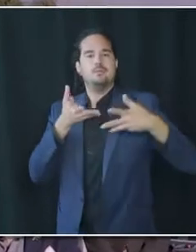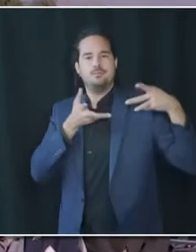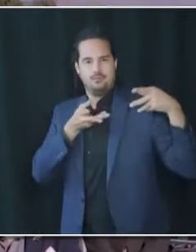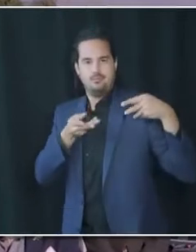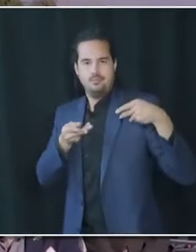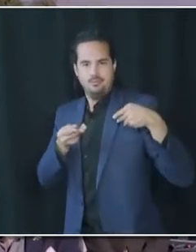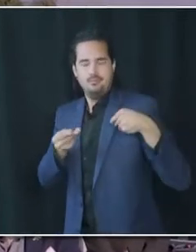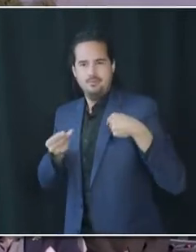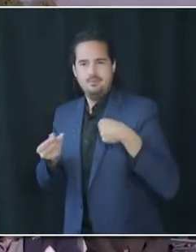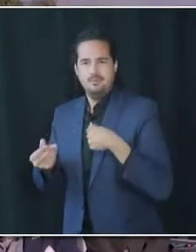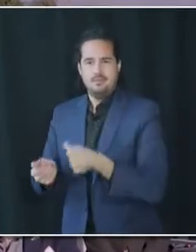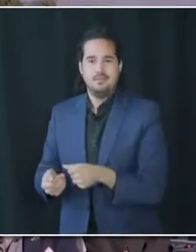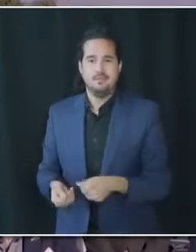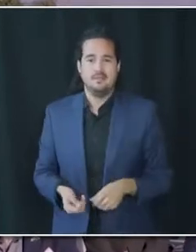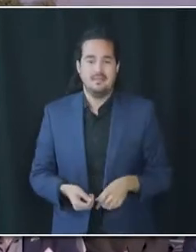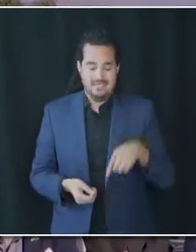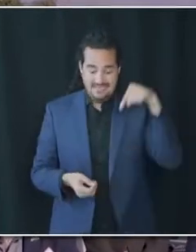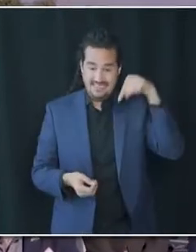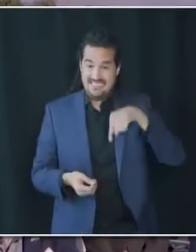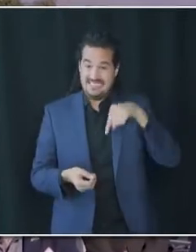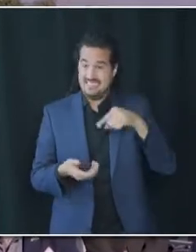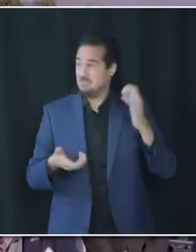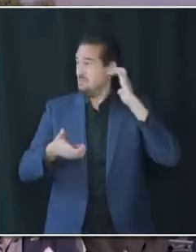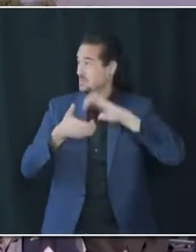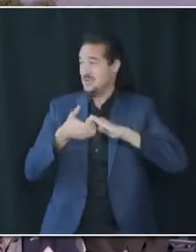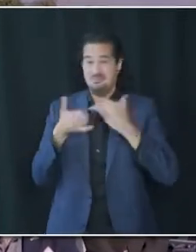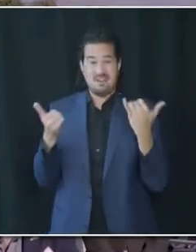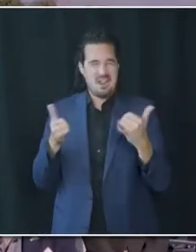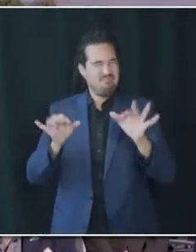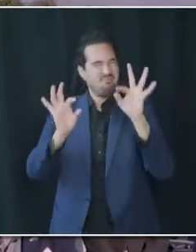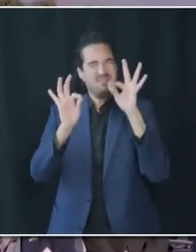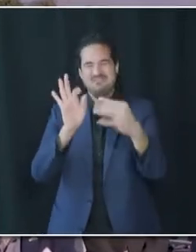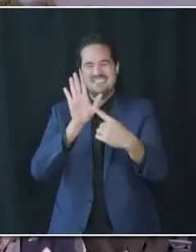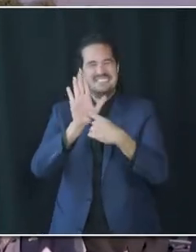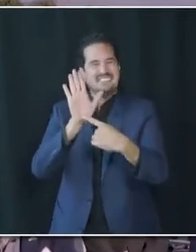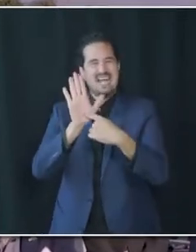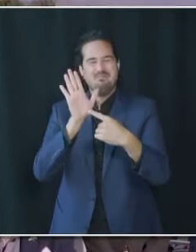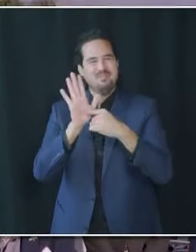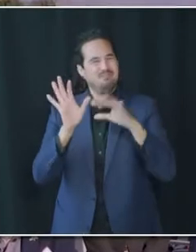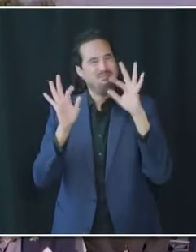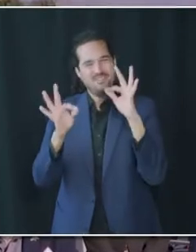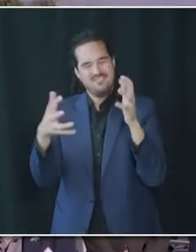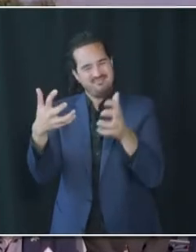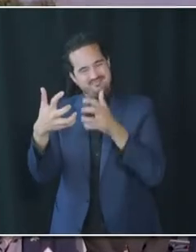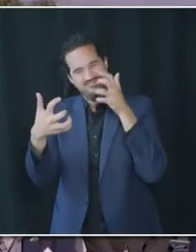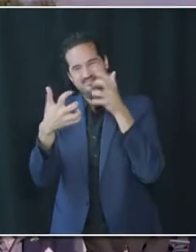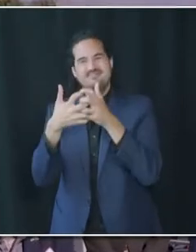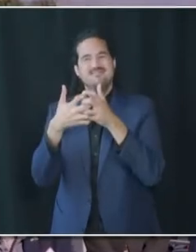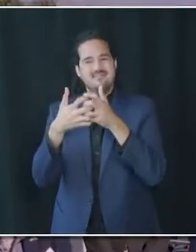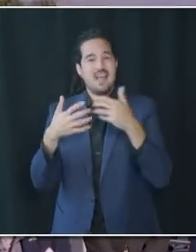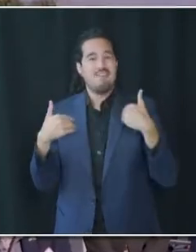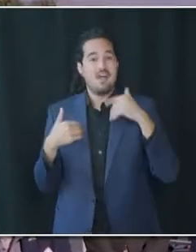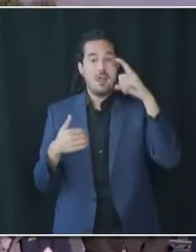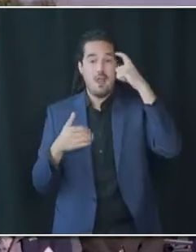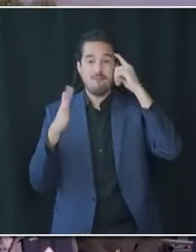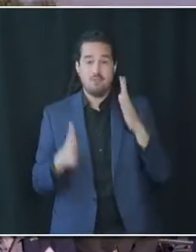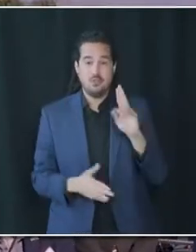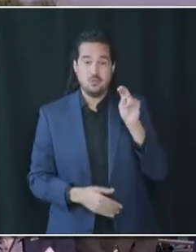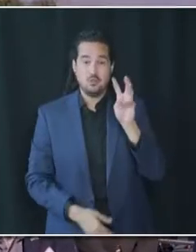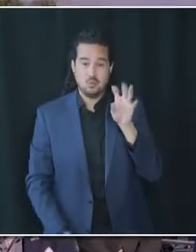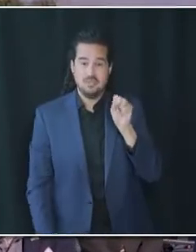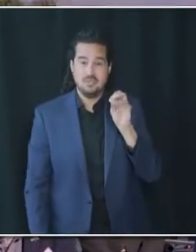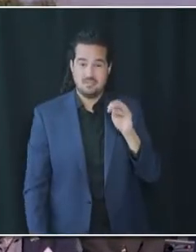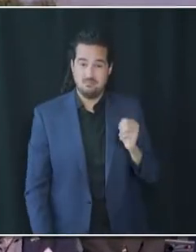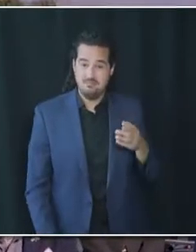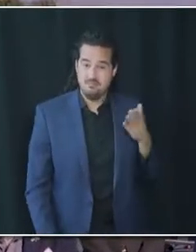ejemplo perfecto de esto y gracias a dios que como dijo la el alcalde fue el gobernador